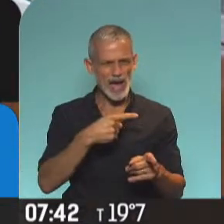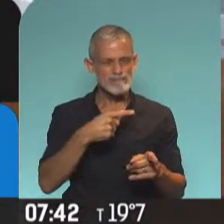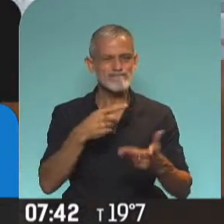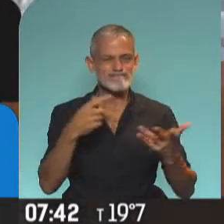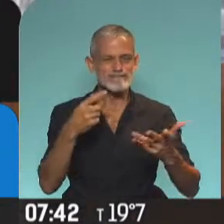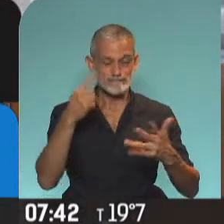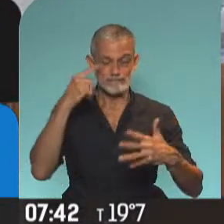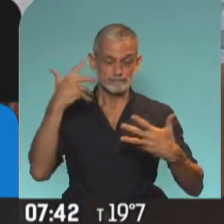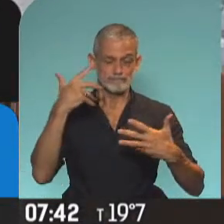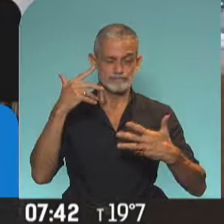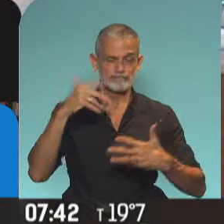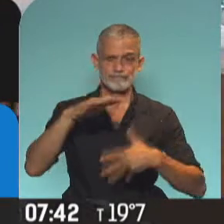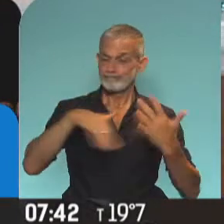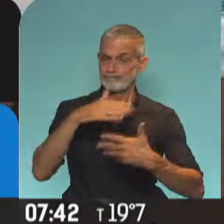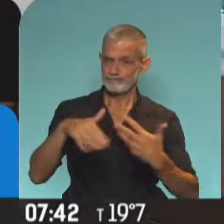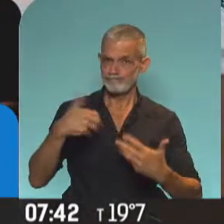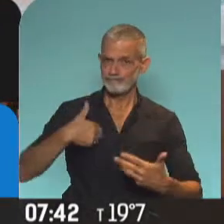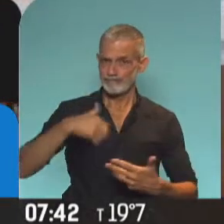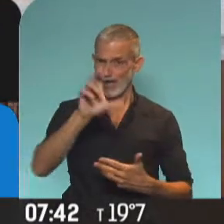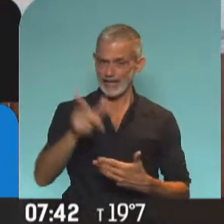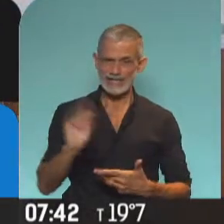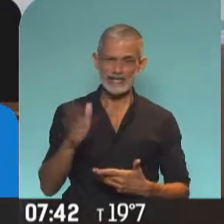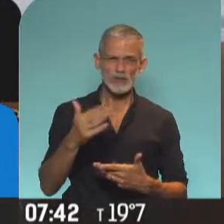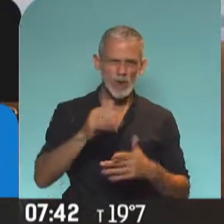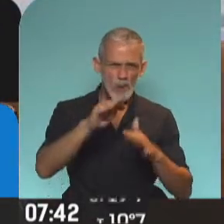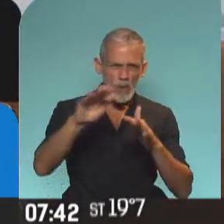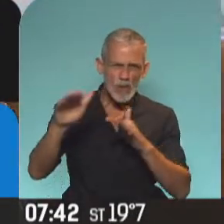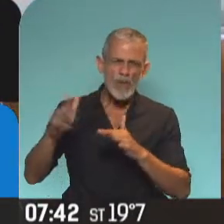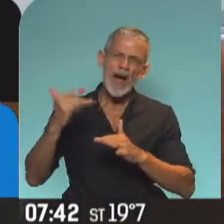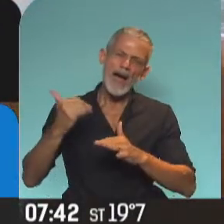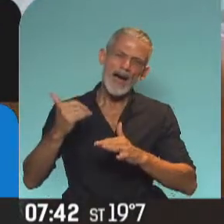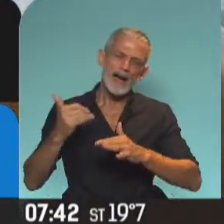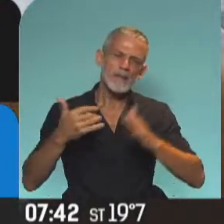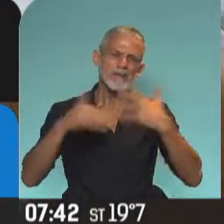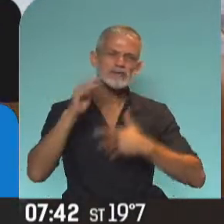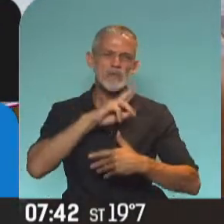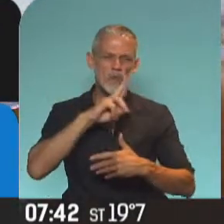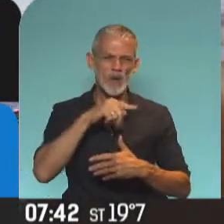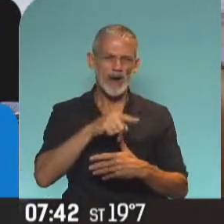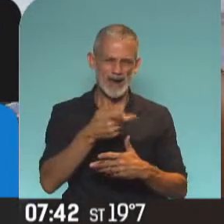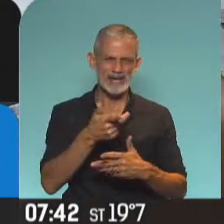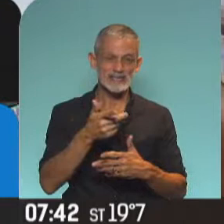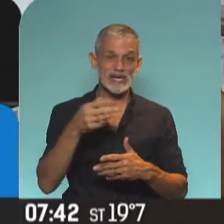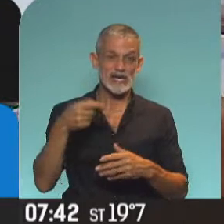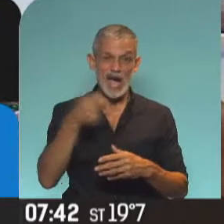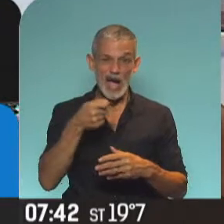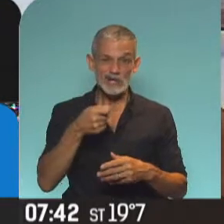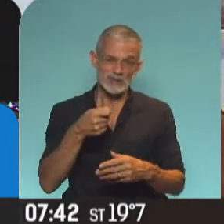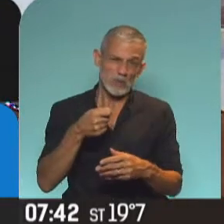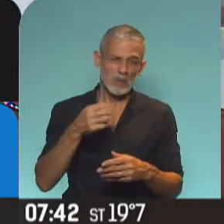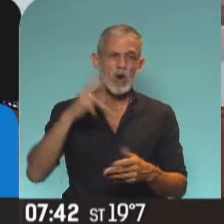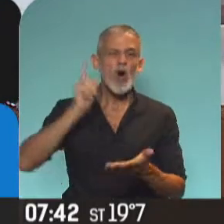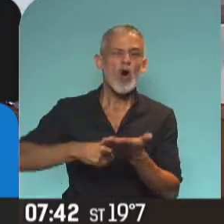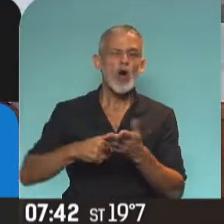conmociona a todo el país pero situaciones muy similares se están dando la mayoría de los femicidios los asesinos no respetan la perimetral